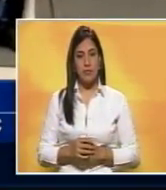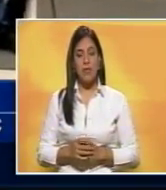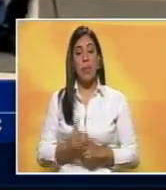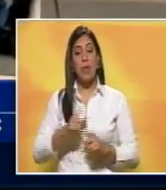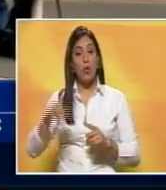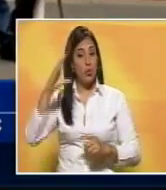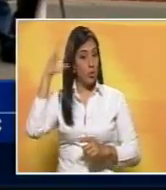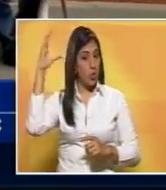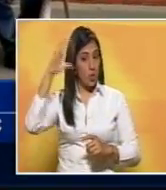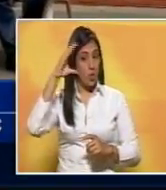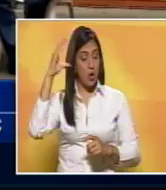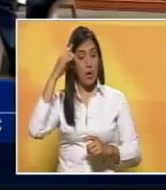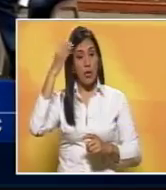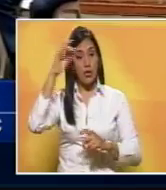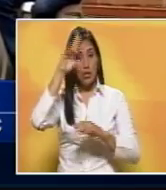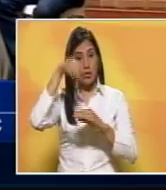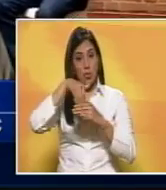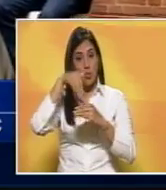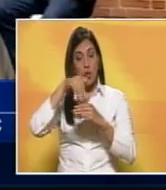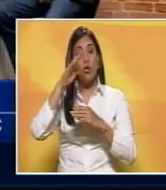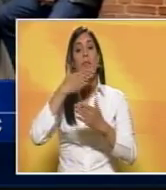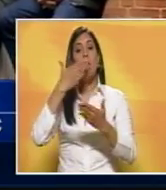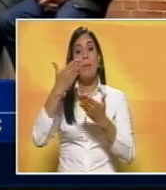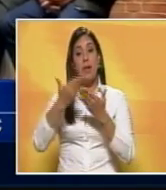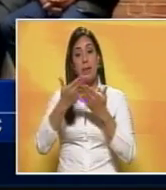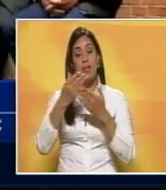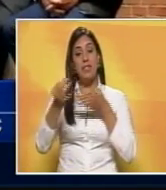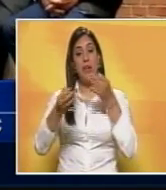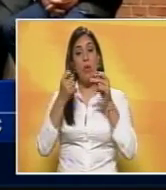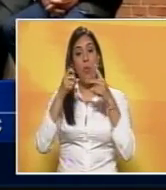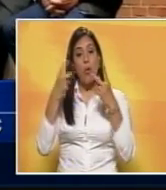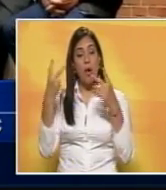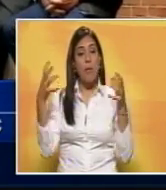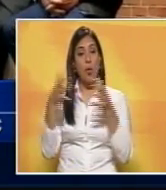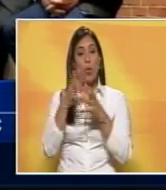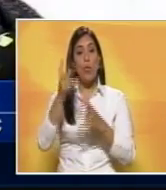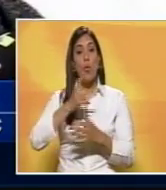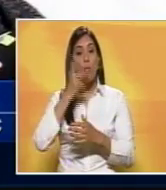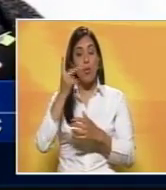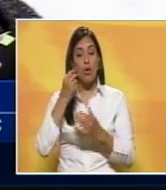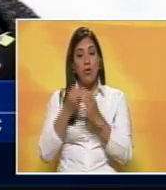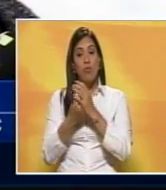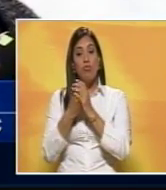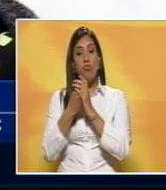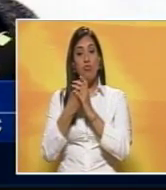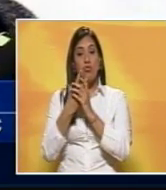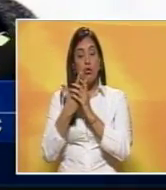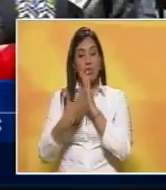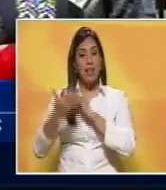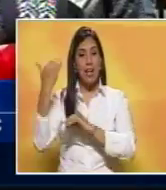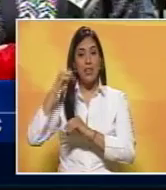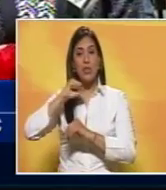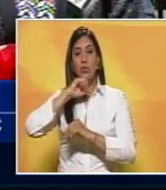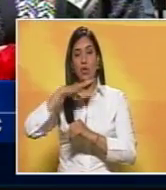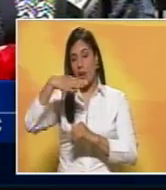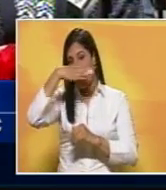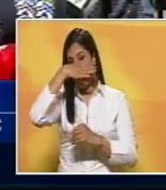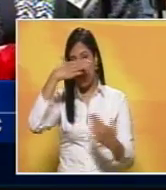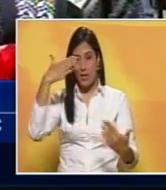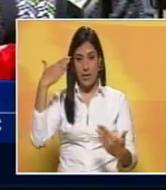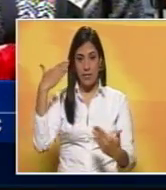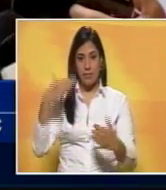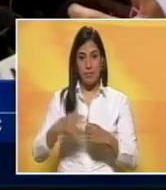En Colombia, el Consejo Nacional Electoral autorizó el registro del partido político fundado por la antigua guerrilla de la